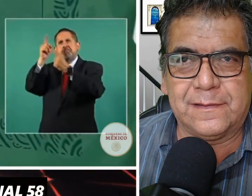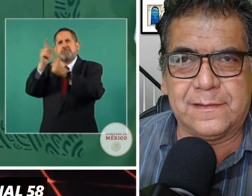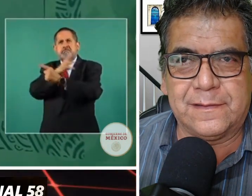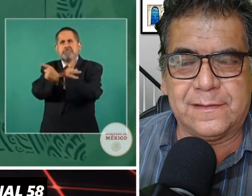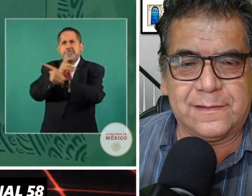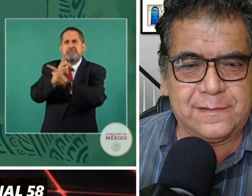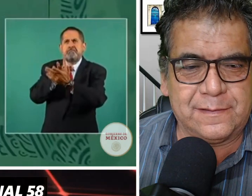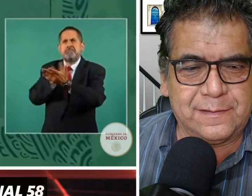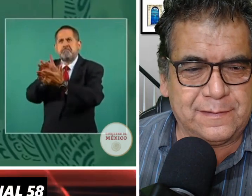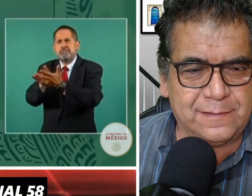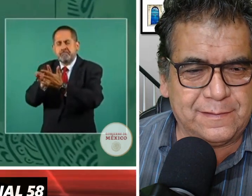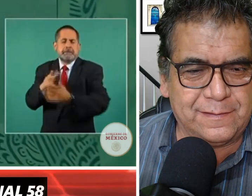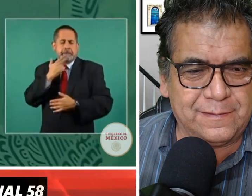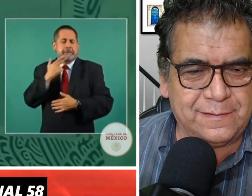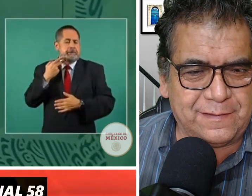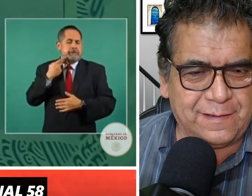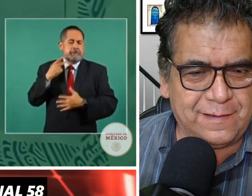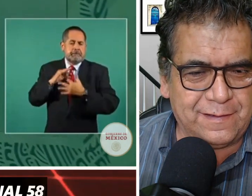principios.